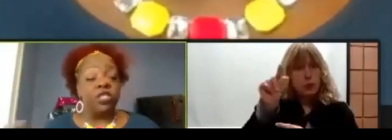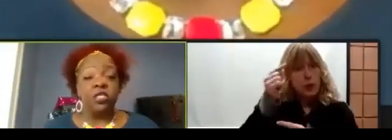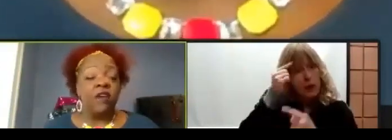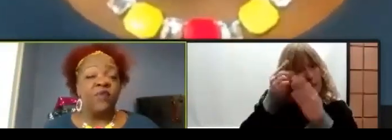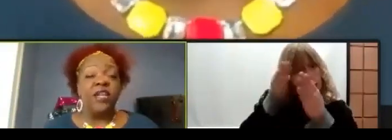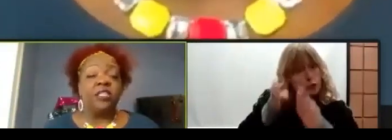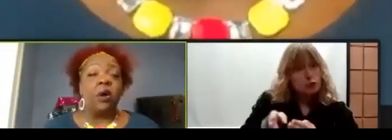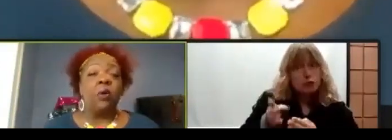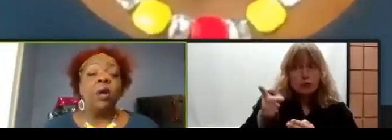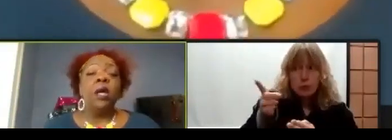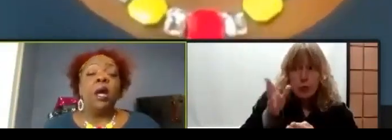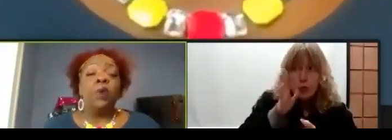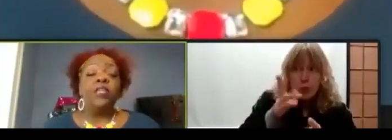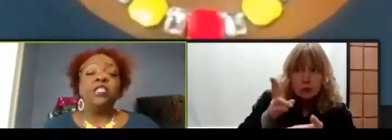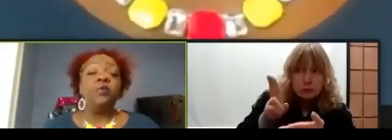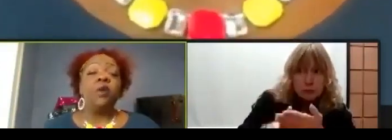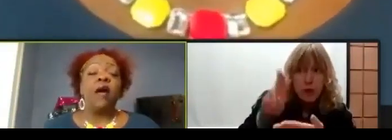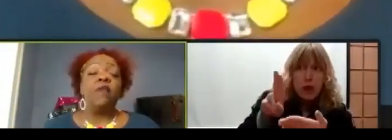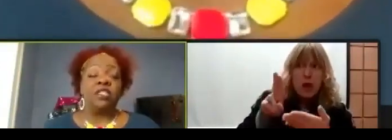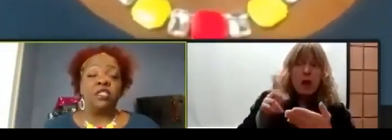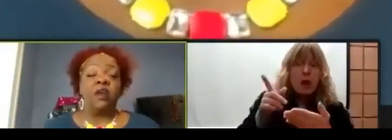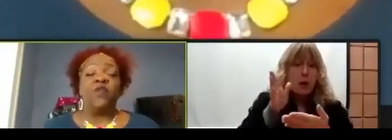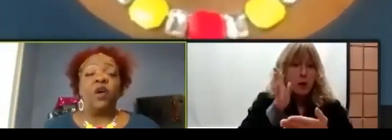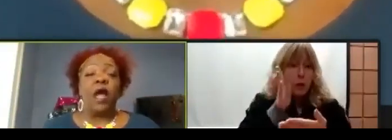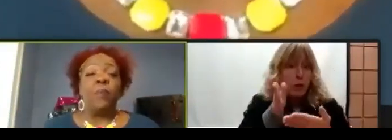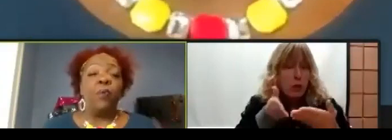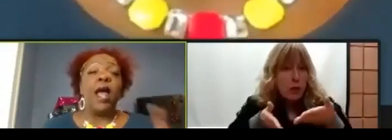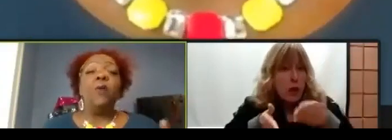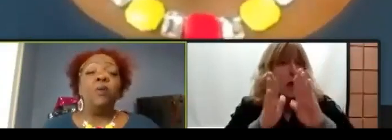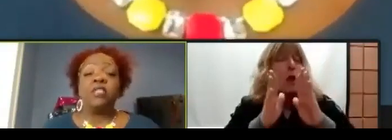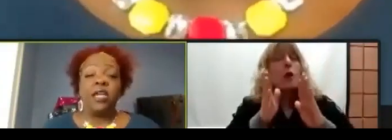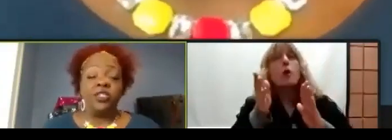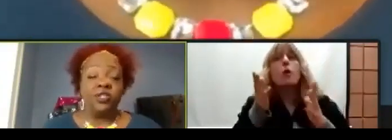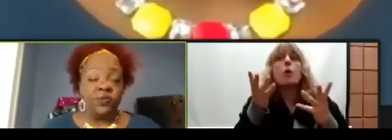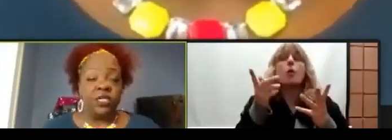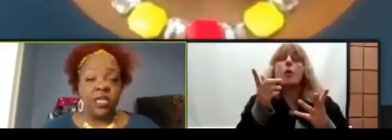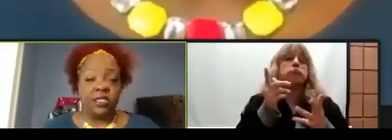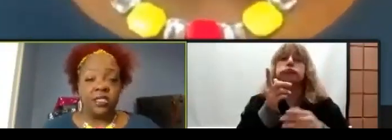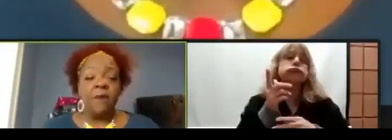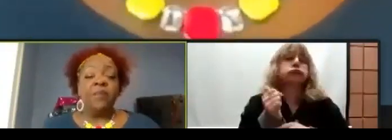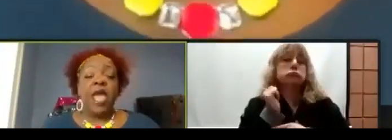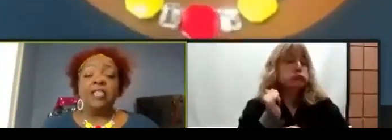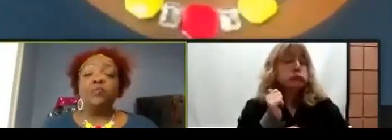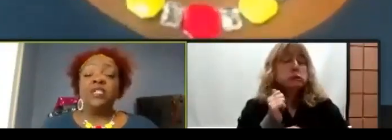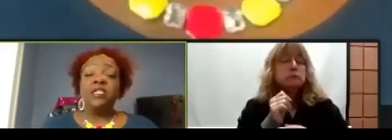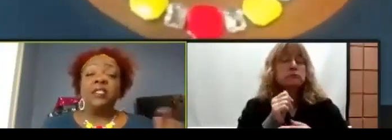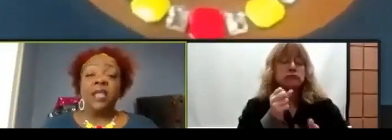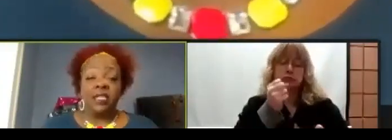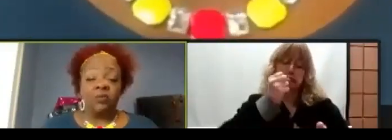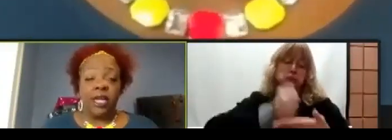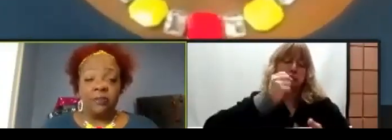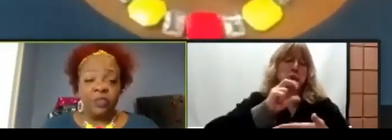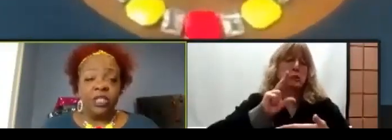sabemos cómo va a salir esto pero lo que le voy a decir a ustedes es esto como dijimos la semana pasada hay 2